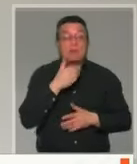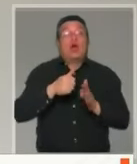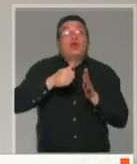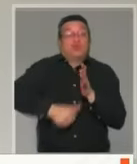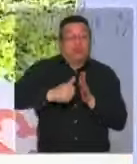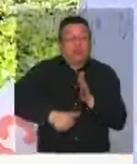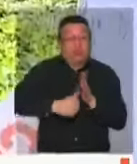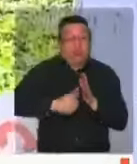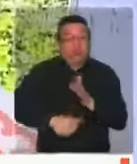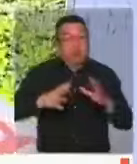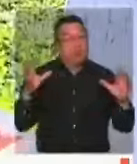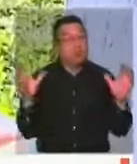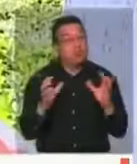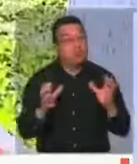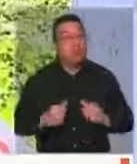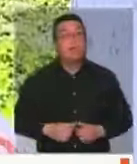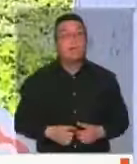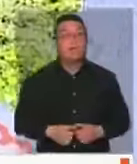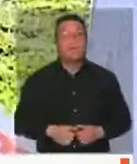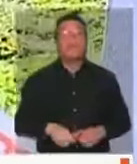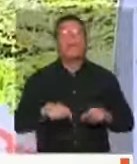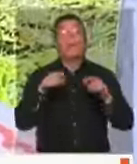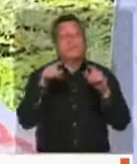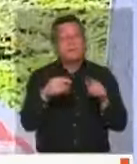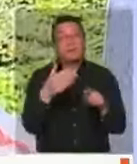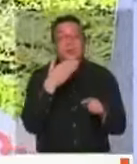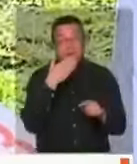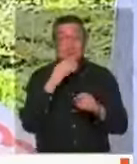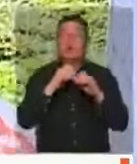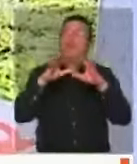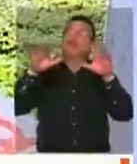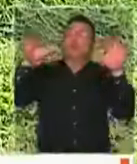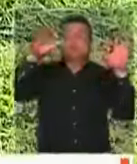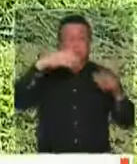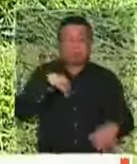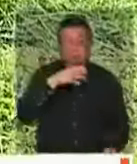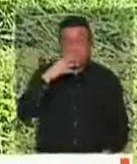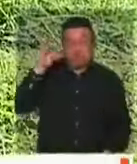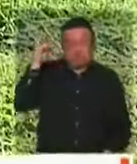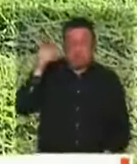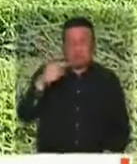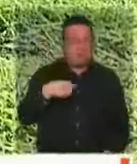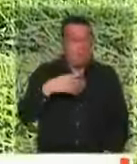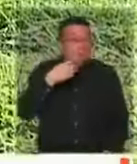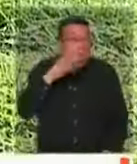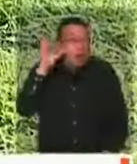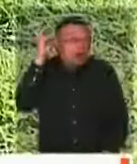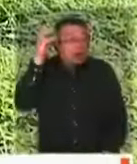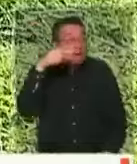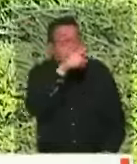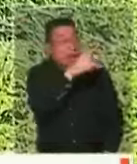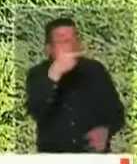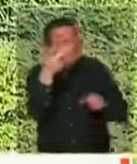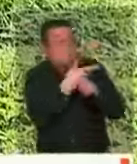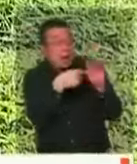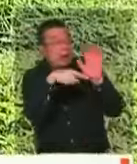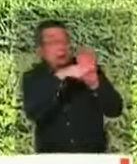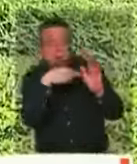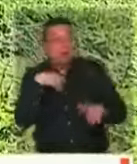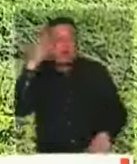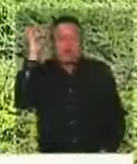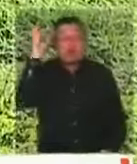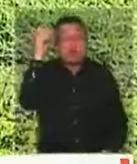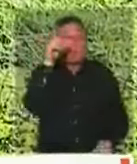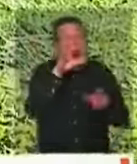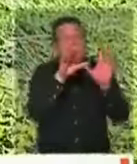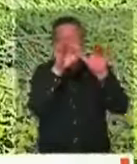acompañado de diarrea. Está lleno acá, hay plaga, pero no tenía idea, la verdad. Uno no tiene idea, no tiene conciencia de lo que pueden transmitir los pajaritos